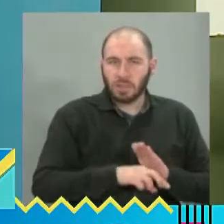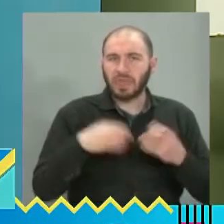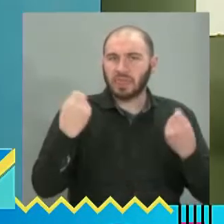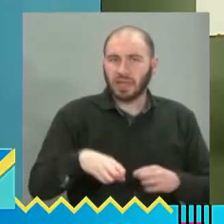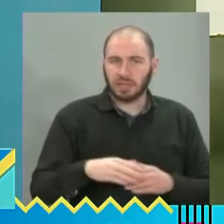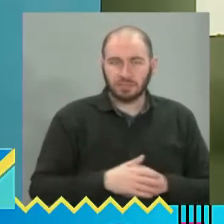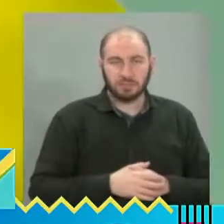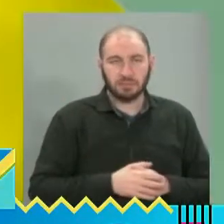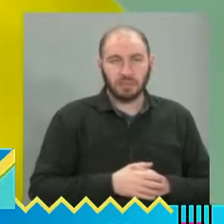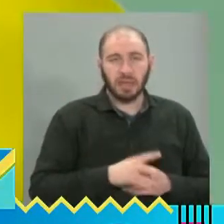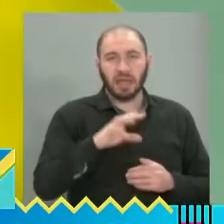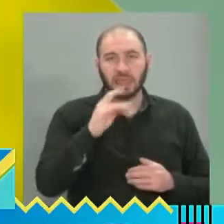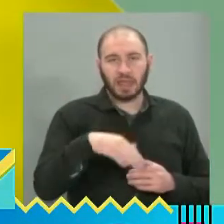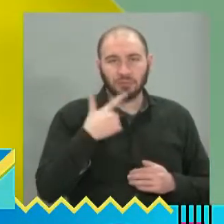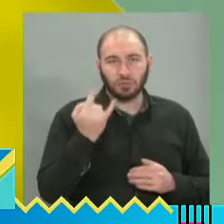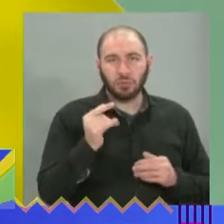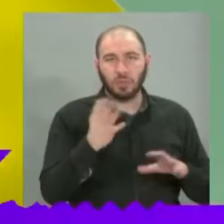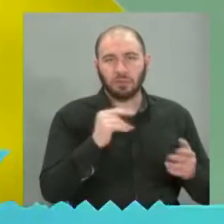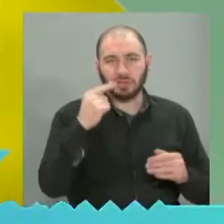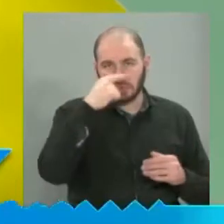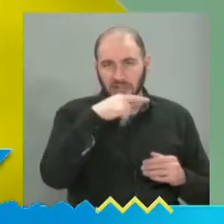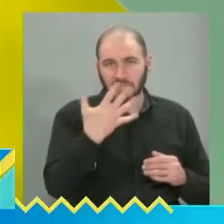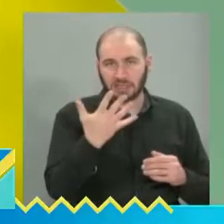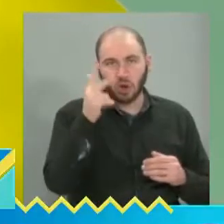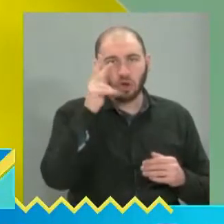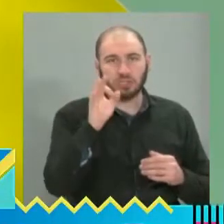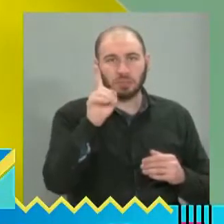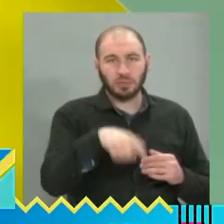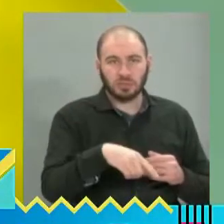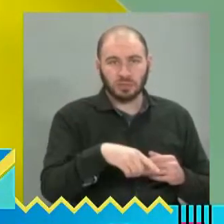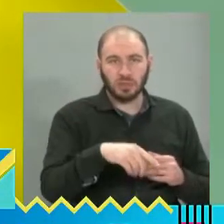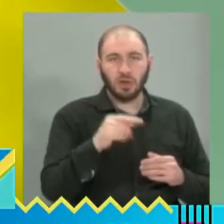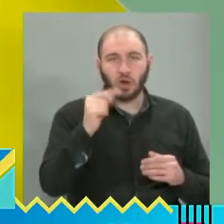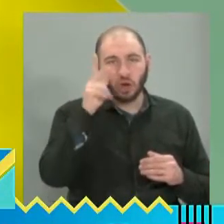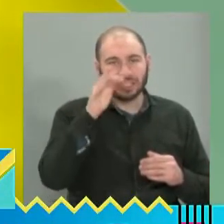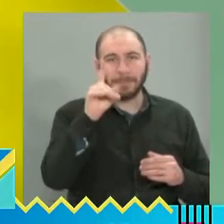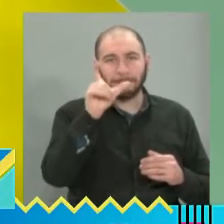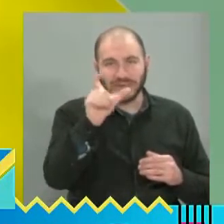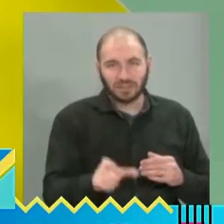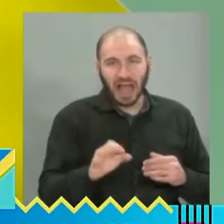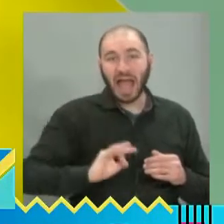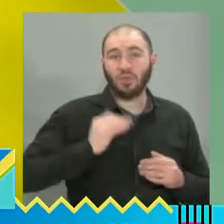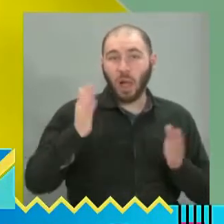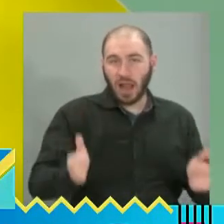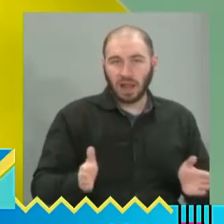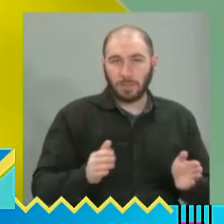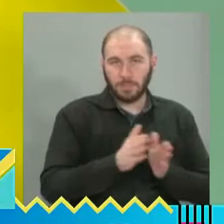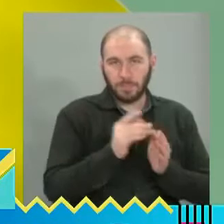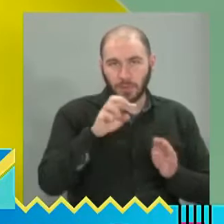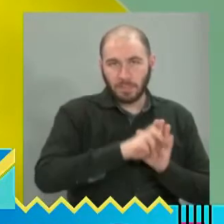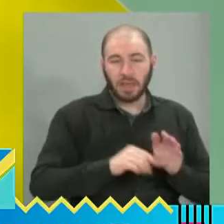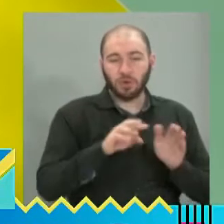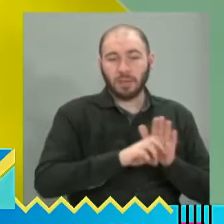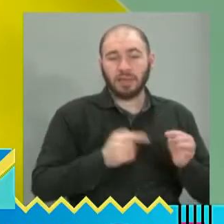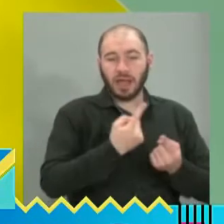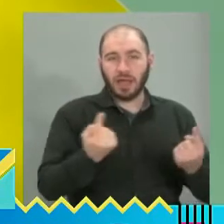dejado? En el DAMSO alrededor de 75, 80 personas por año vemos en los programas. Cada